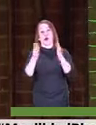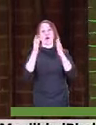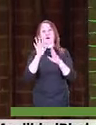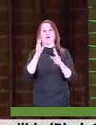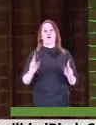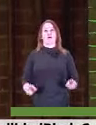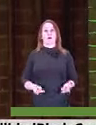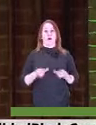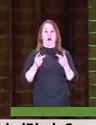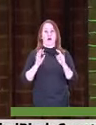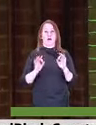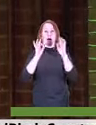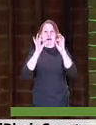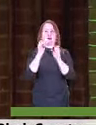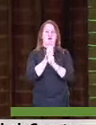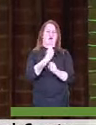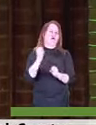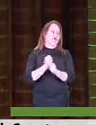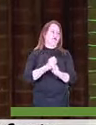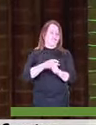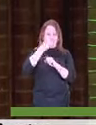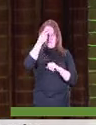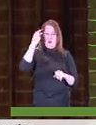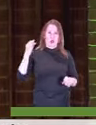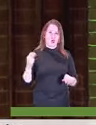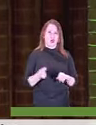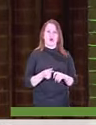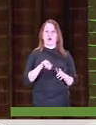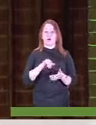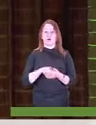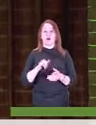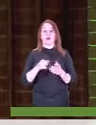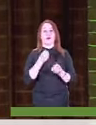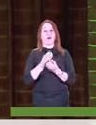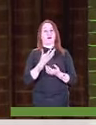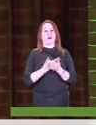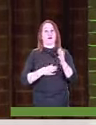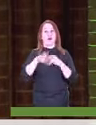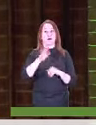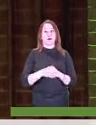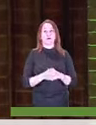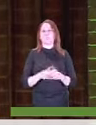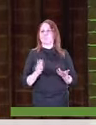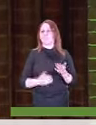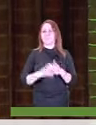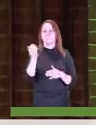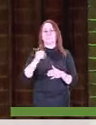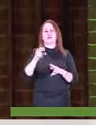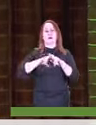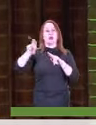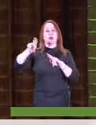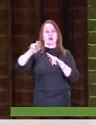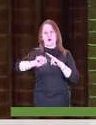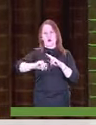tenemos y por eso el trabajo tan arduo que estamos realizando con el fin de tener más infraestructura. El inicio de la primera línea del metro